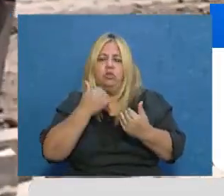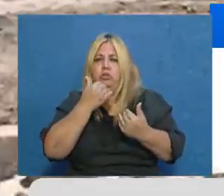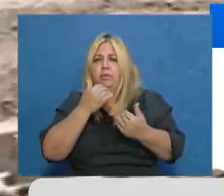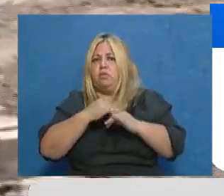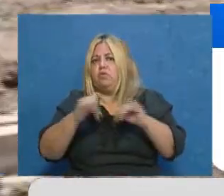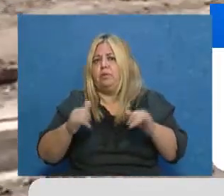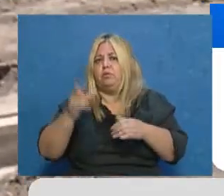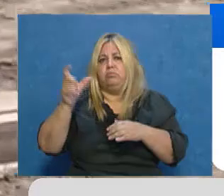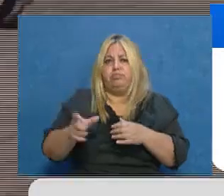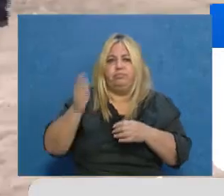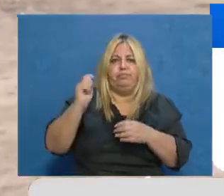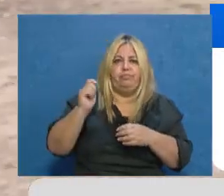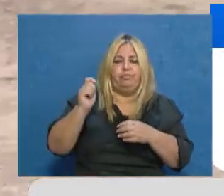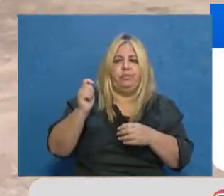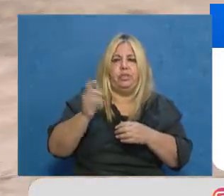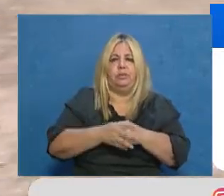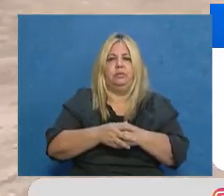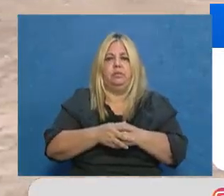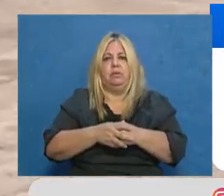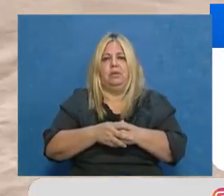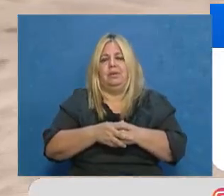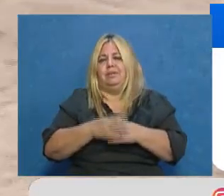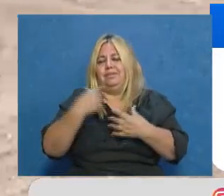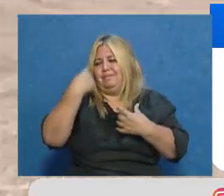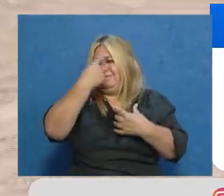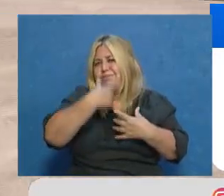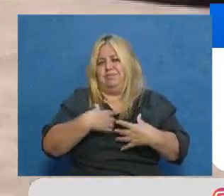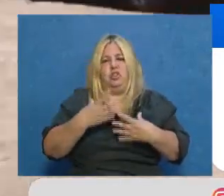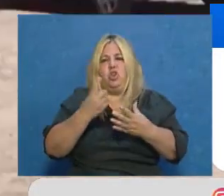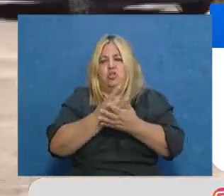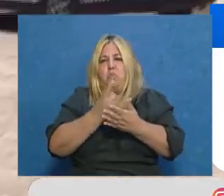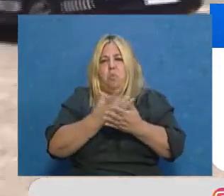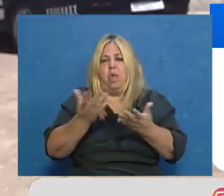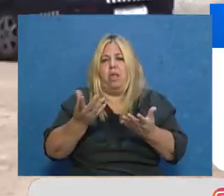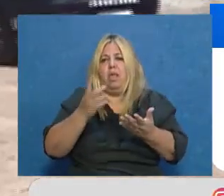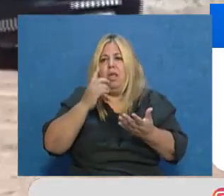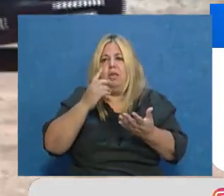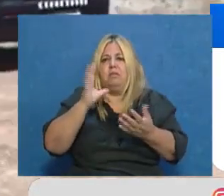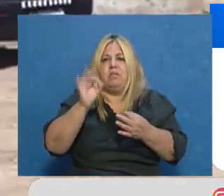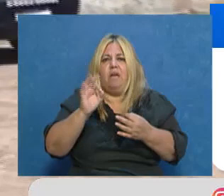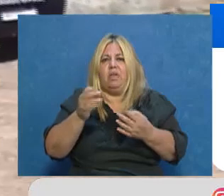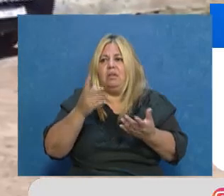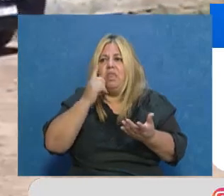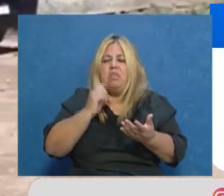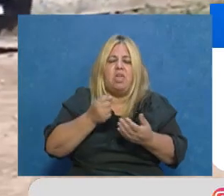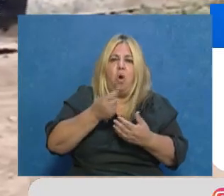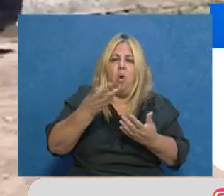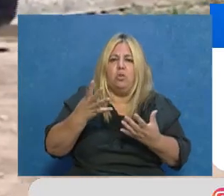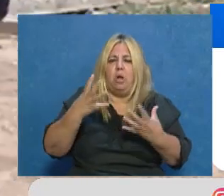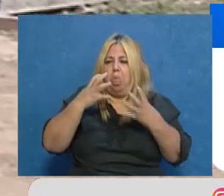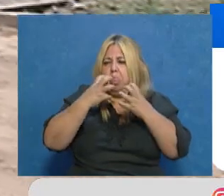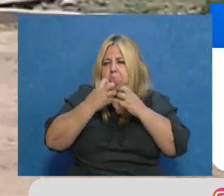decir. Estaría en un grado importante de descomposición del cuerpo, no se sabe cuántos días hace que está en este